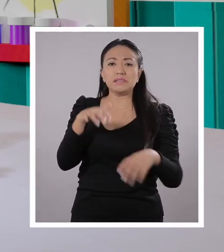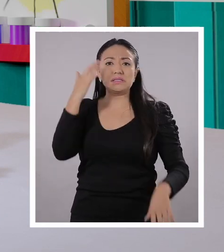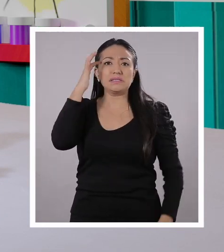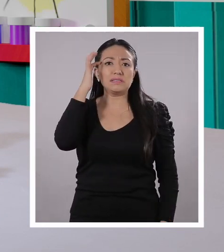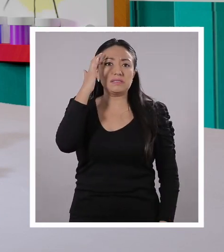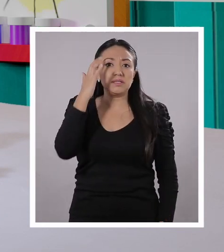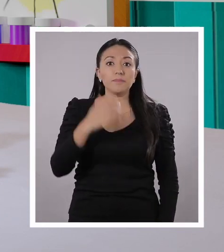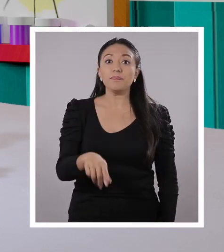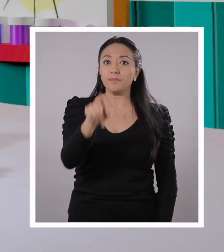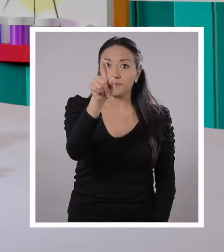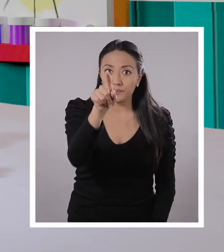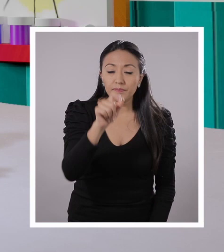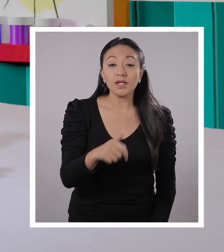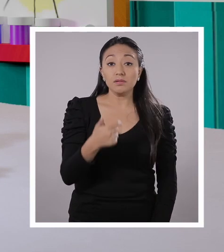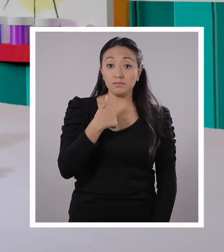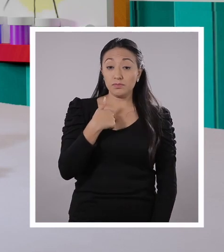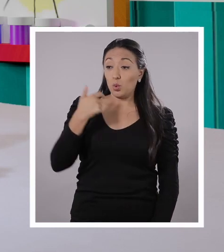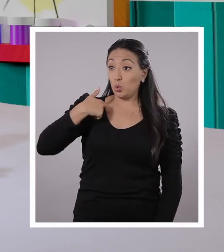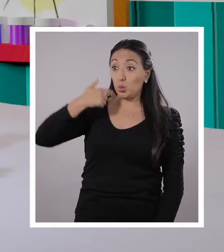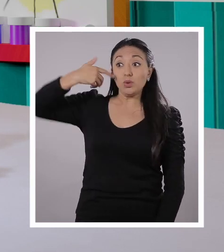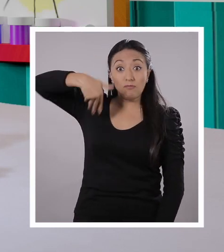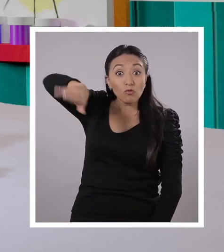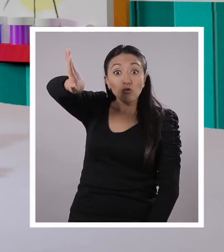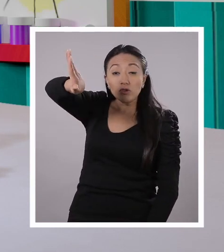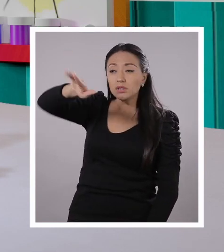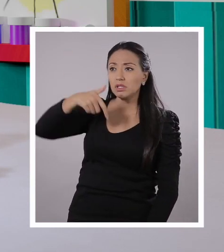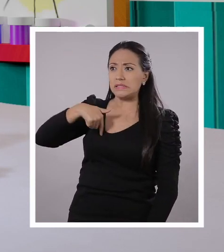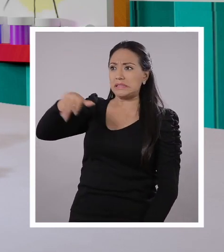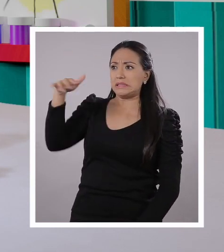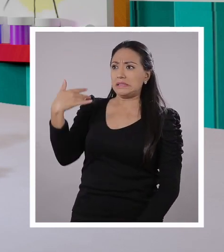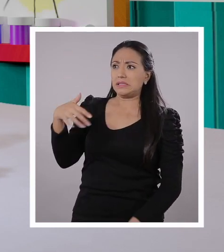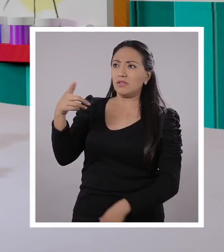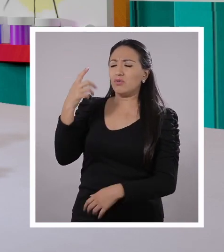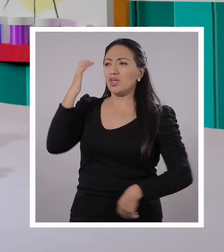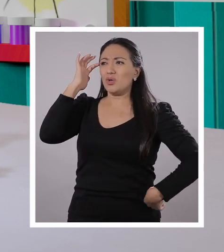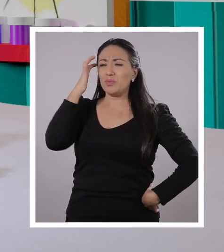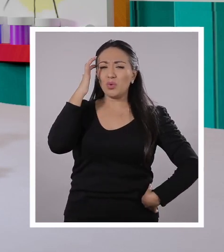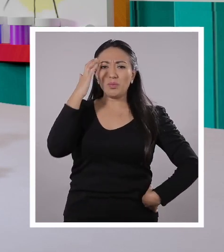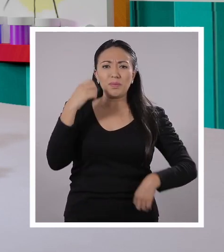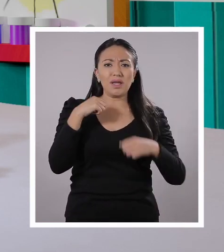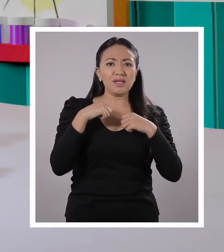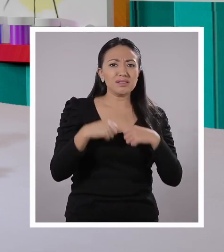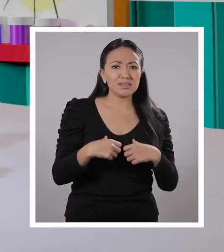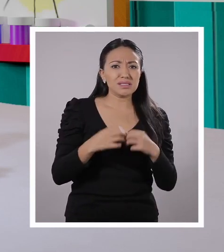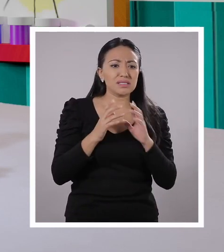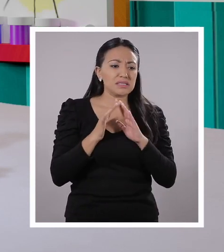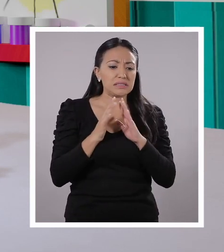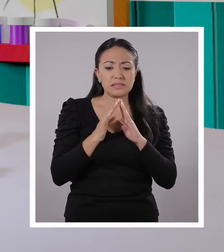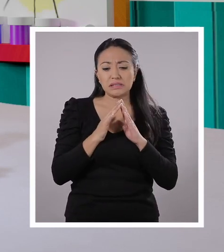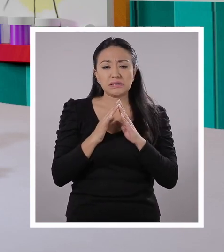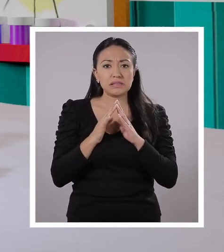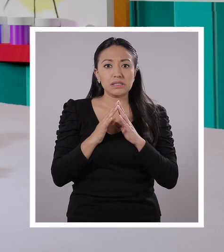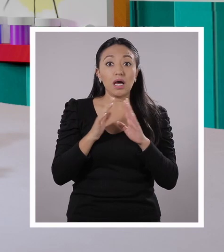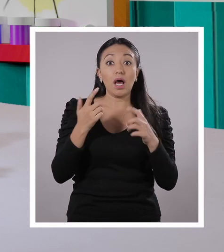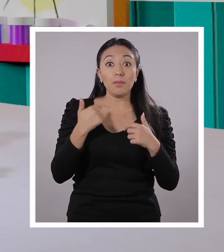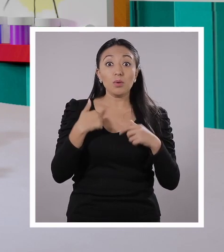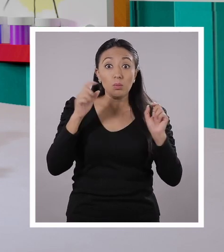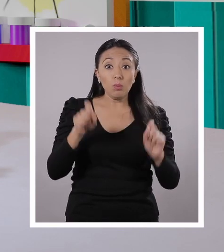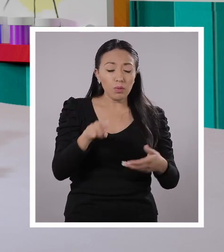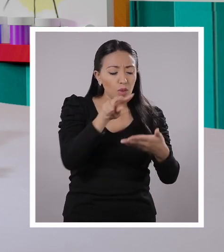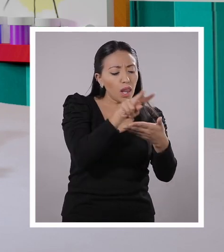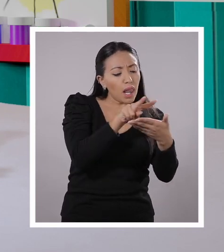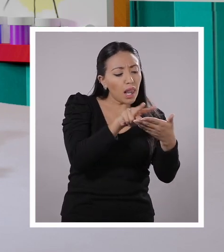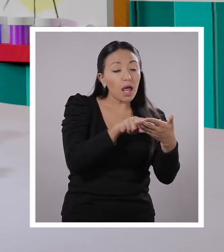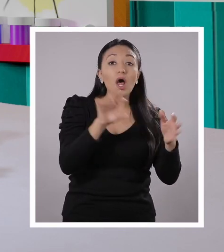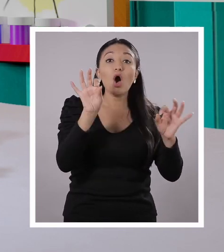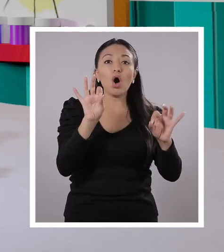se va. Justo. Lo que me pasó a mí, cuando tú te fuiste, yo me sentí un poco triste, preocupada, exacto. Pero me ayuda mucho